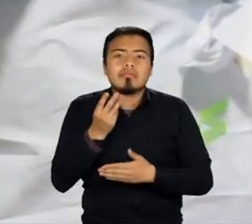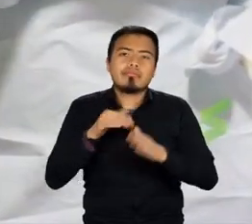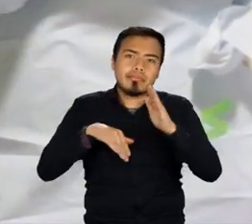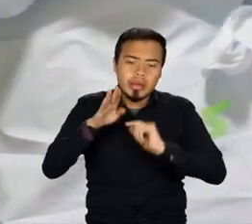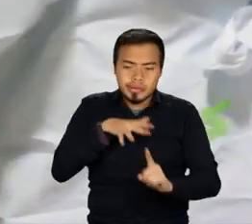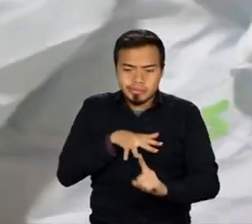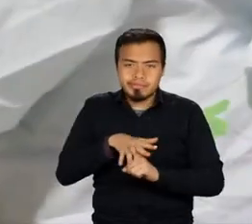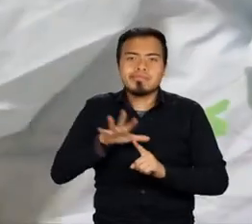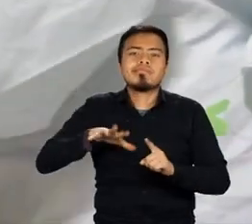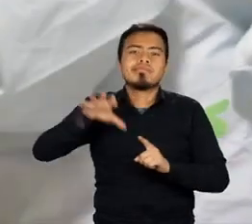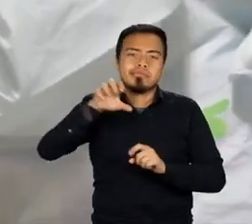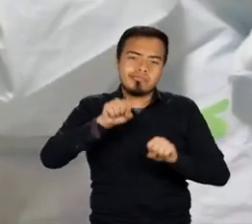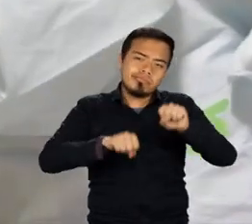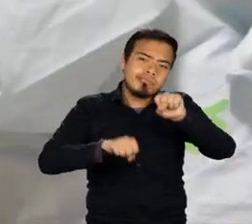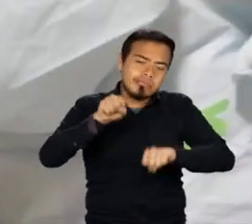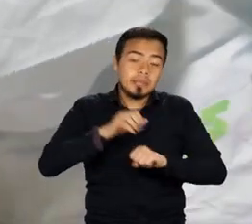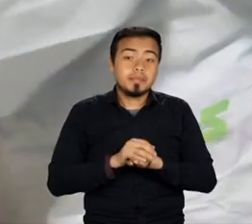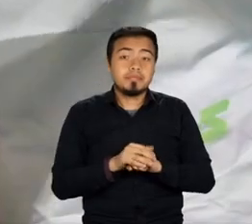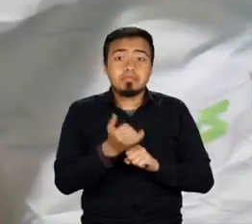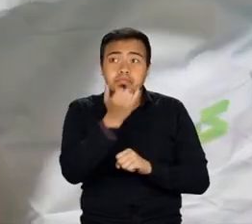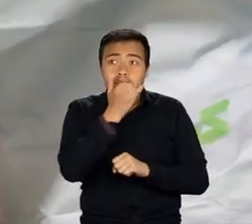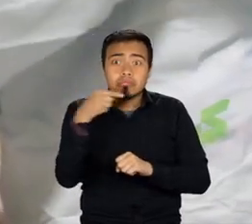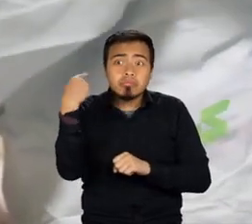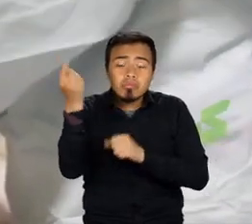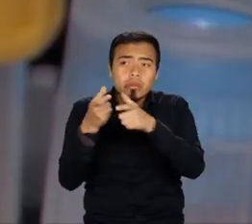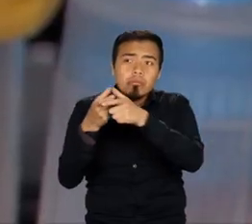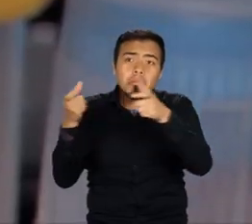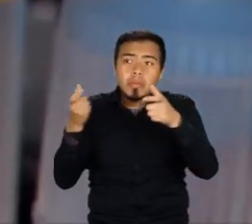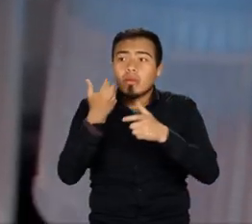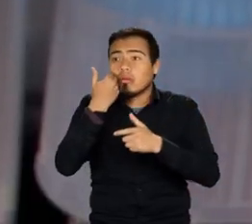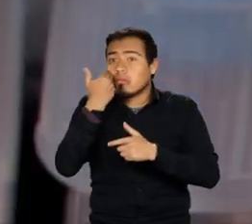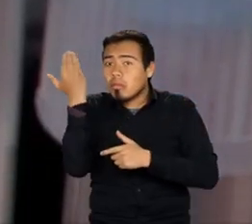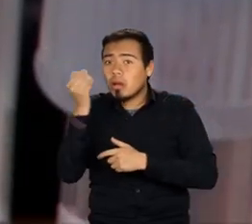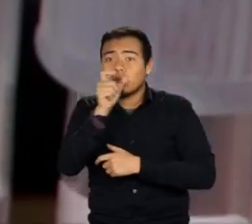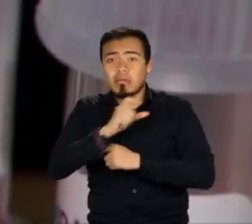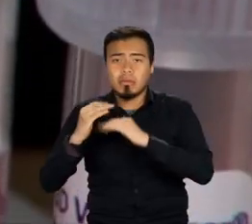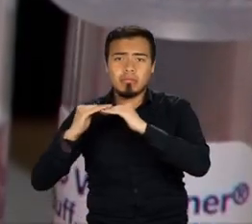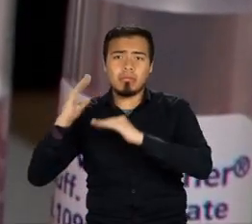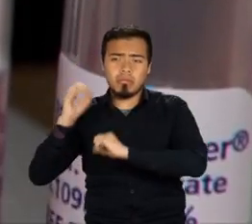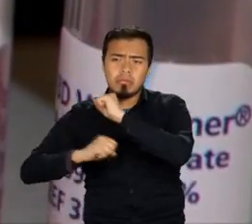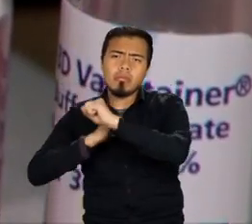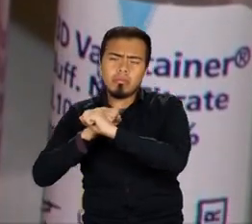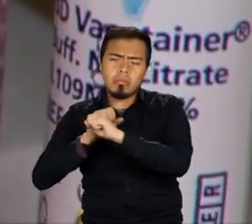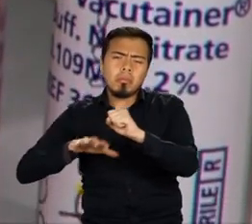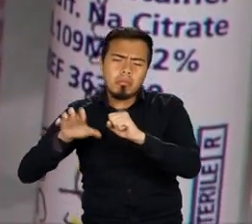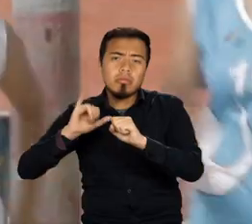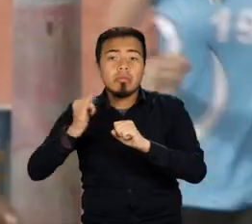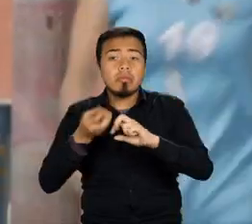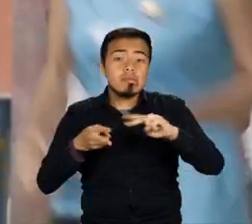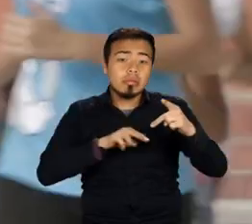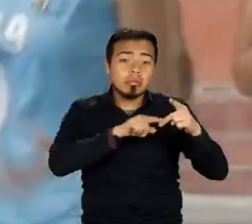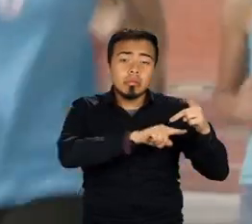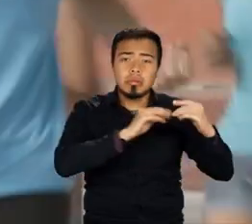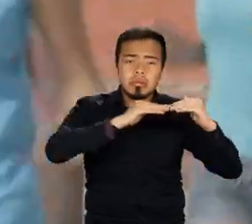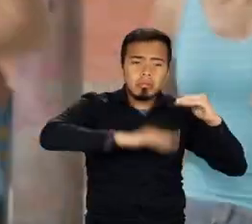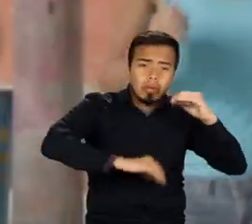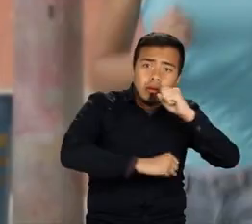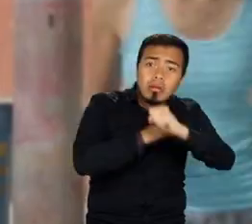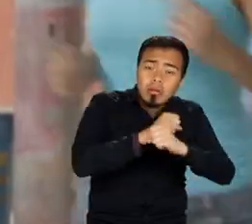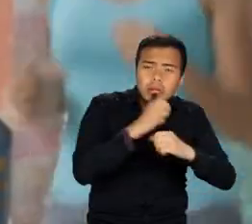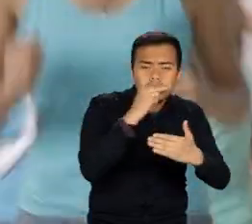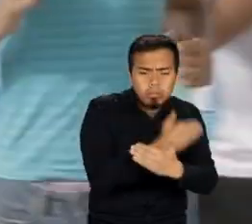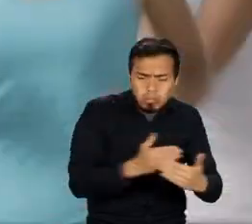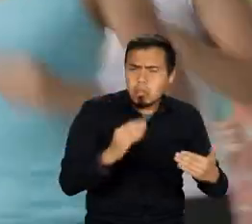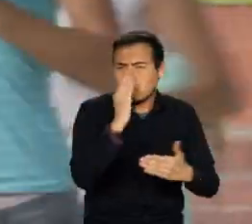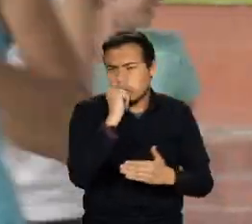tipo de cáncer, pero a diferencia de algunos cánceres en los adultos, los cánceres infantiles no suceden debido a factores de